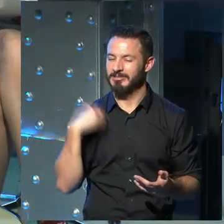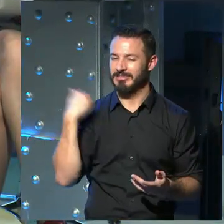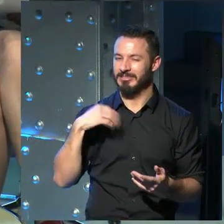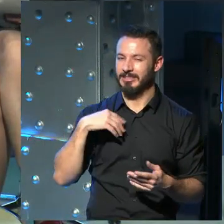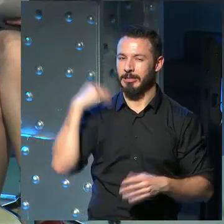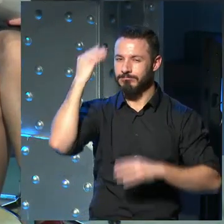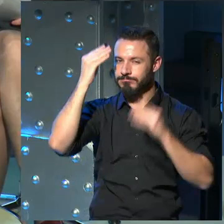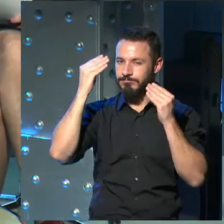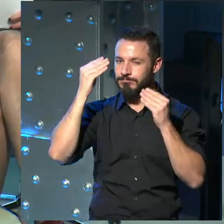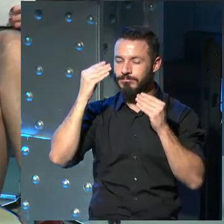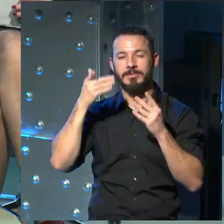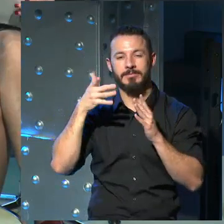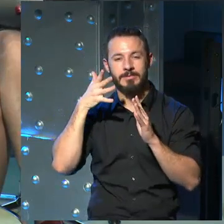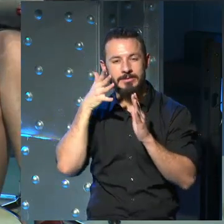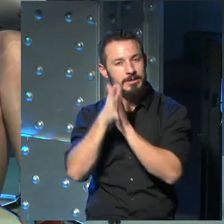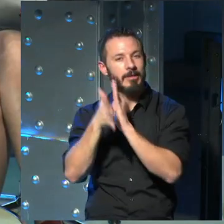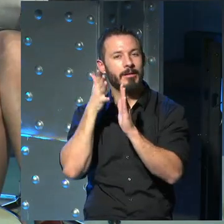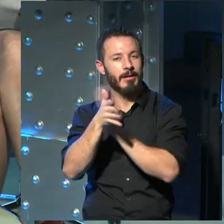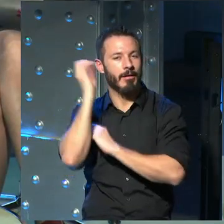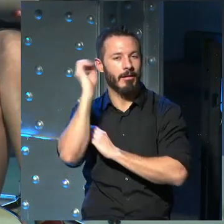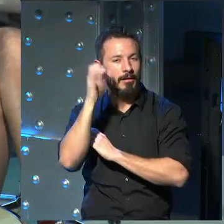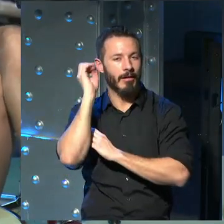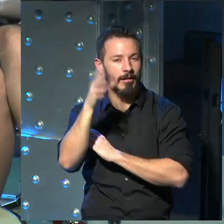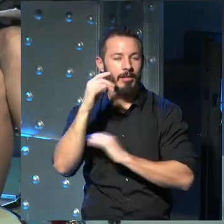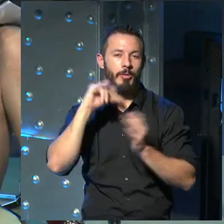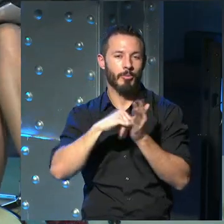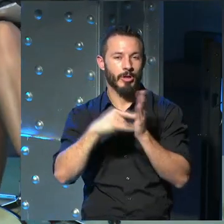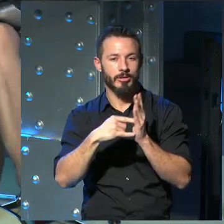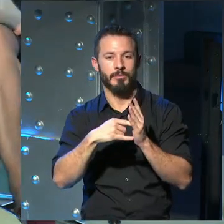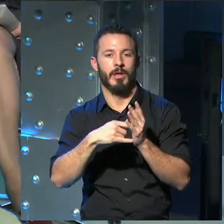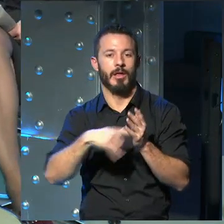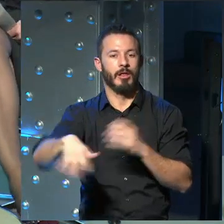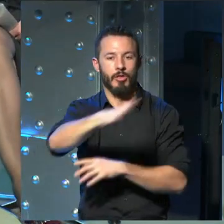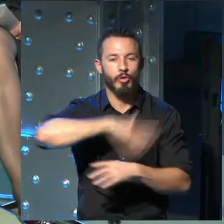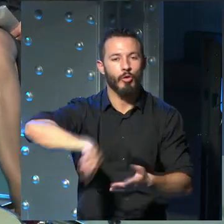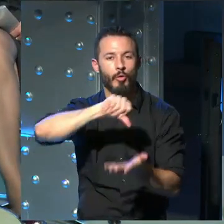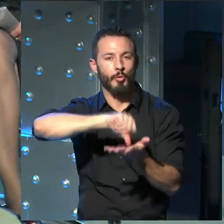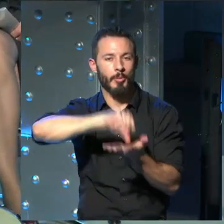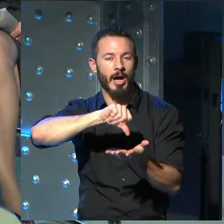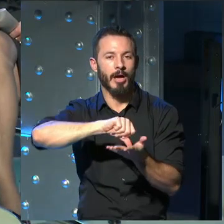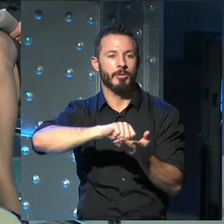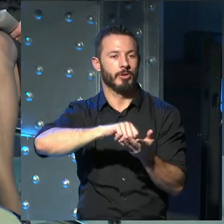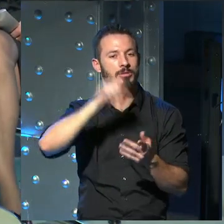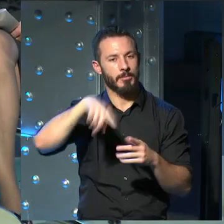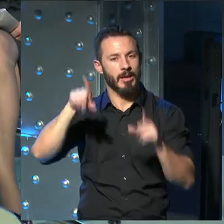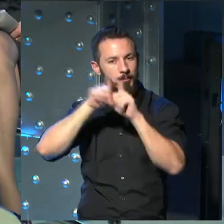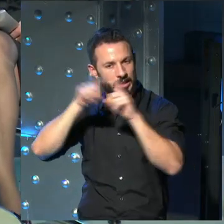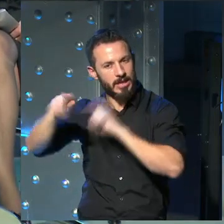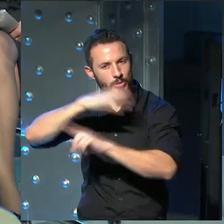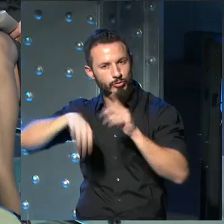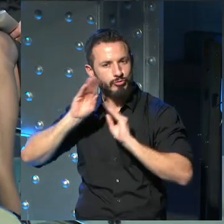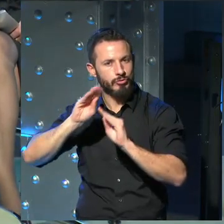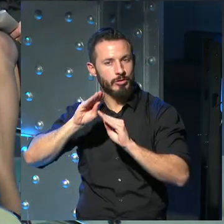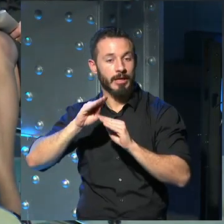¿no?, predicando este tipo de proyectos, no solamente en entornos urbanos, sino también en el entorno de la empresa, como